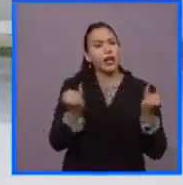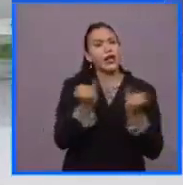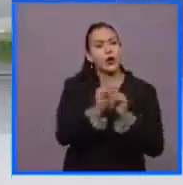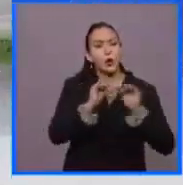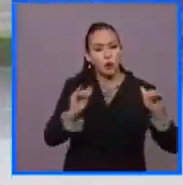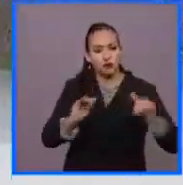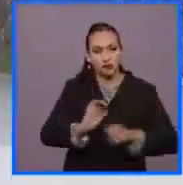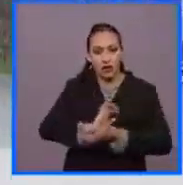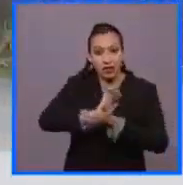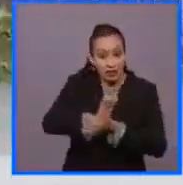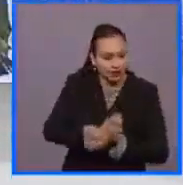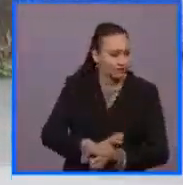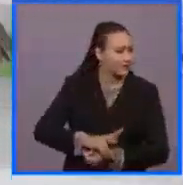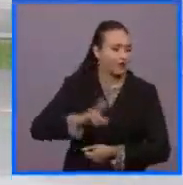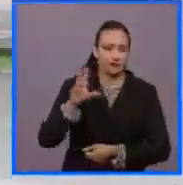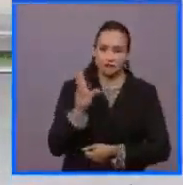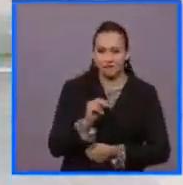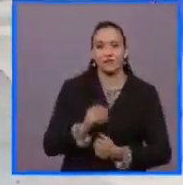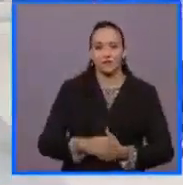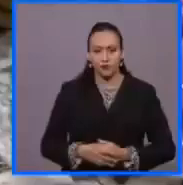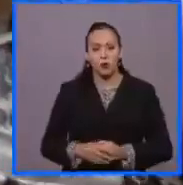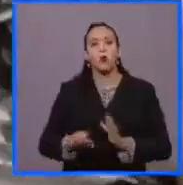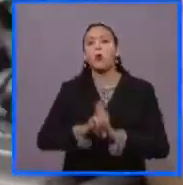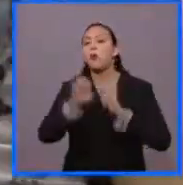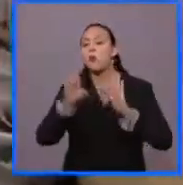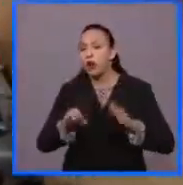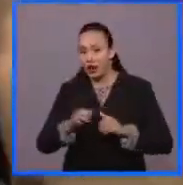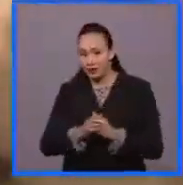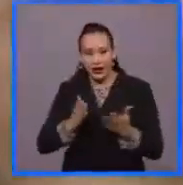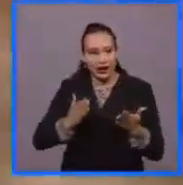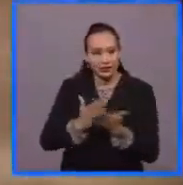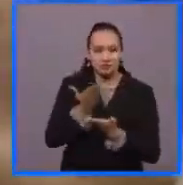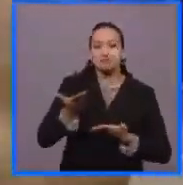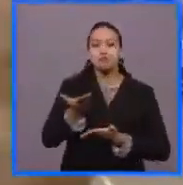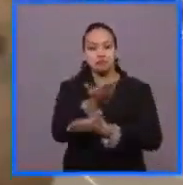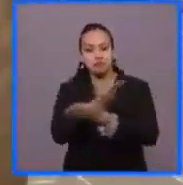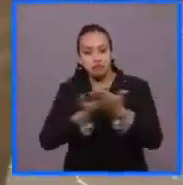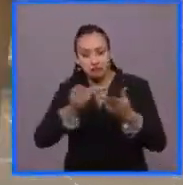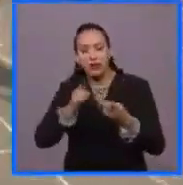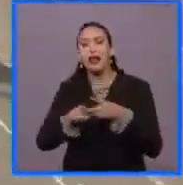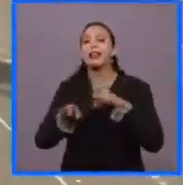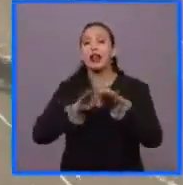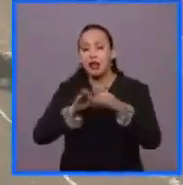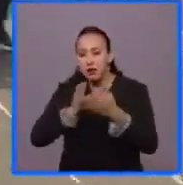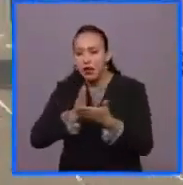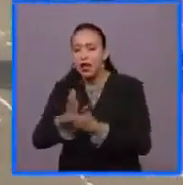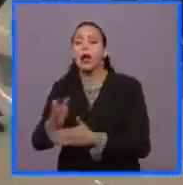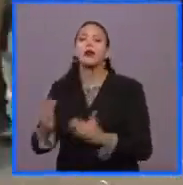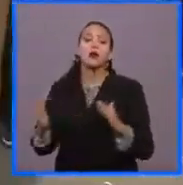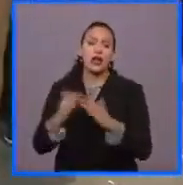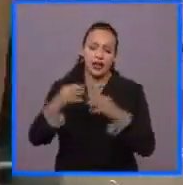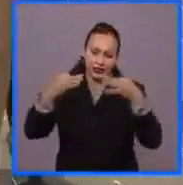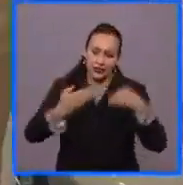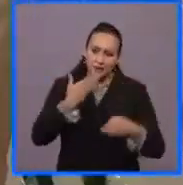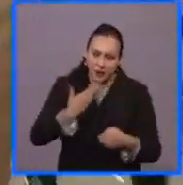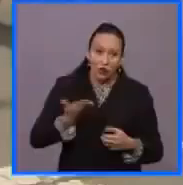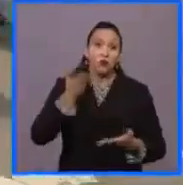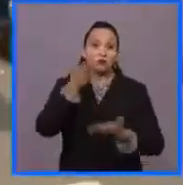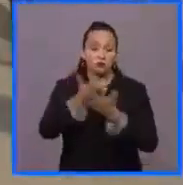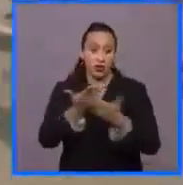sufrir discriminación en ningún ámbito, incluyendo el acceso a servicios, empleo, vivienda y atención